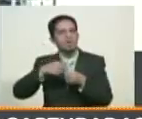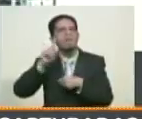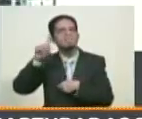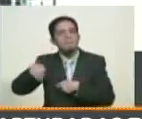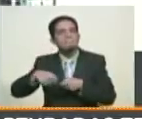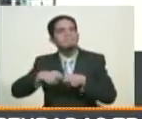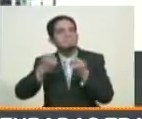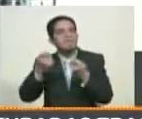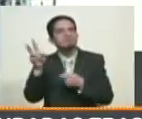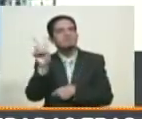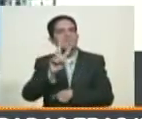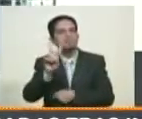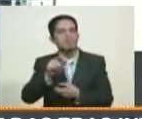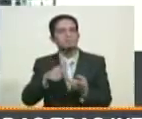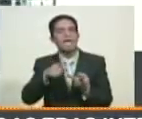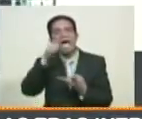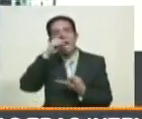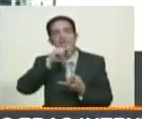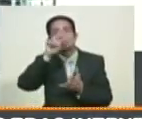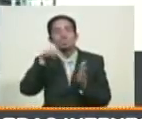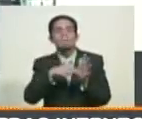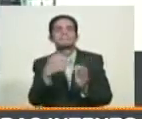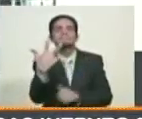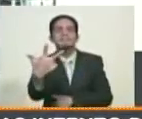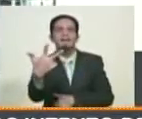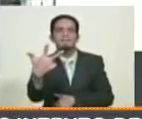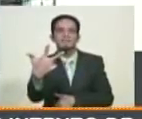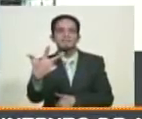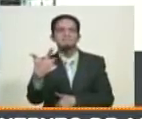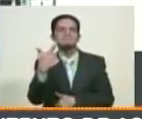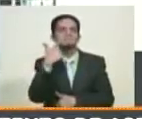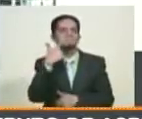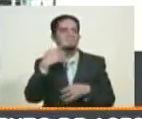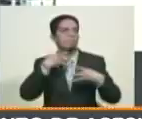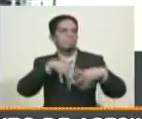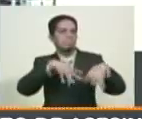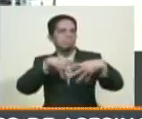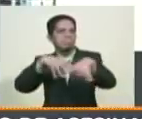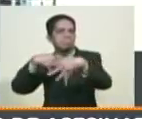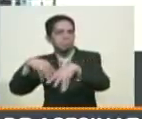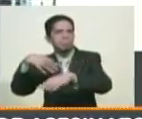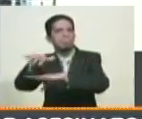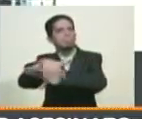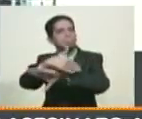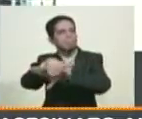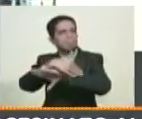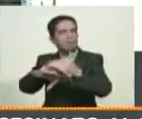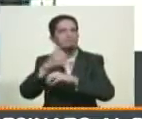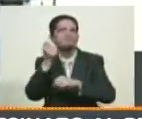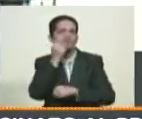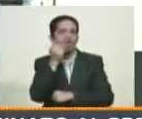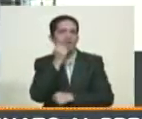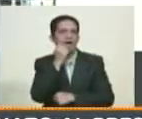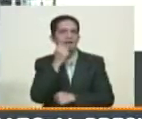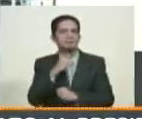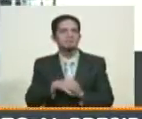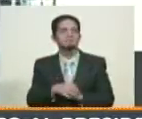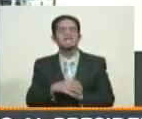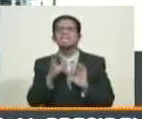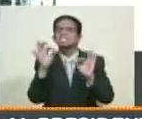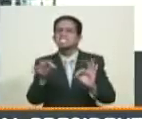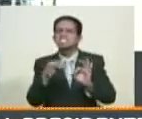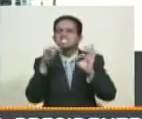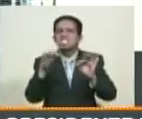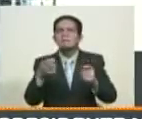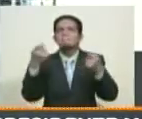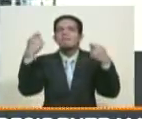país. En el año 2003, posteriormente, se dieron acciones de violencia callejera con saldos de muertos, de heridos, siempre con la